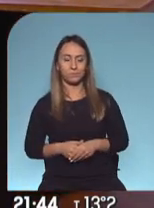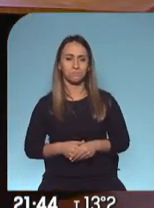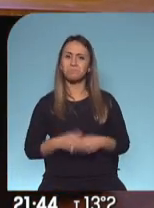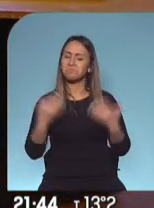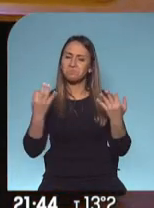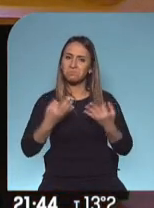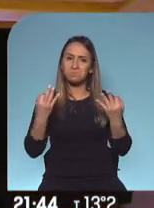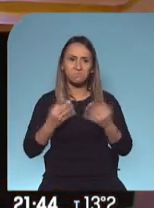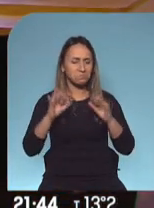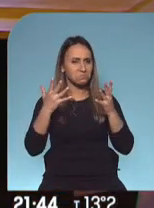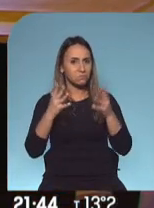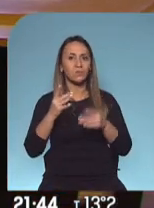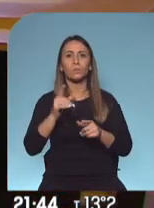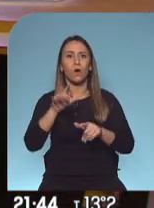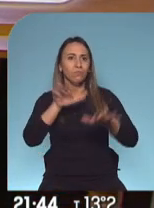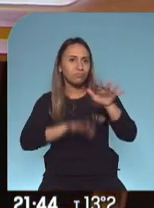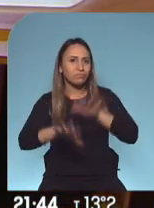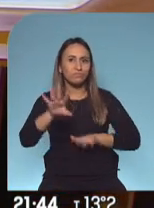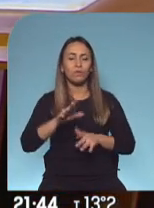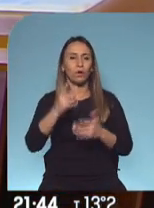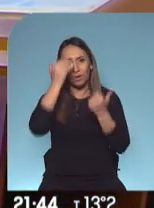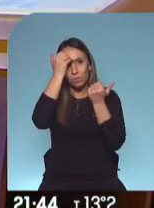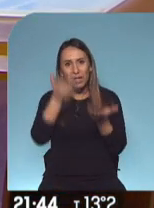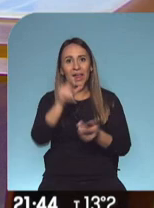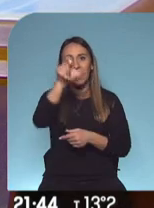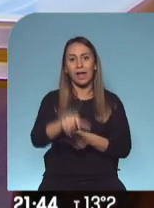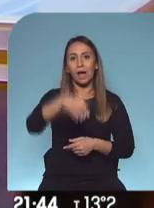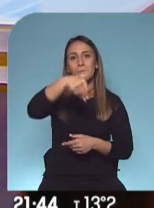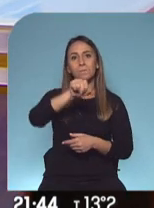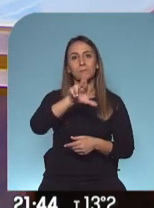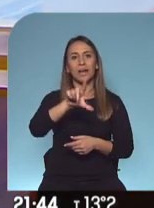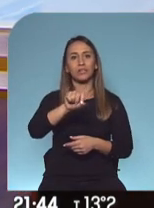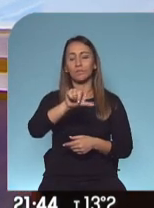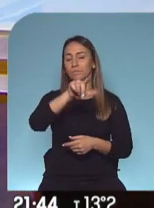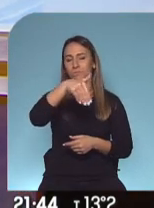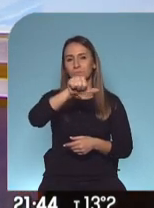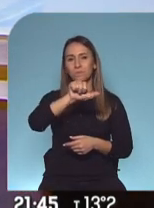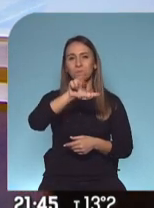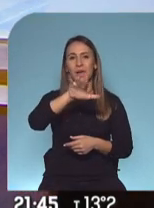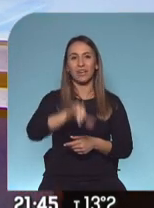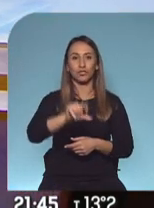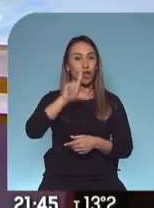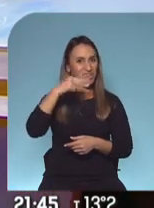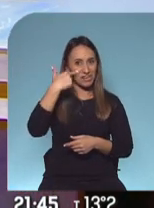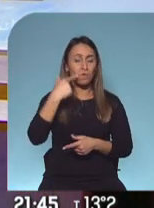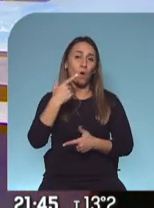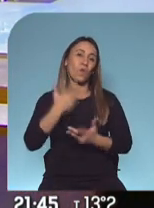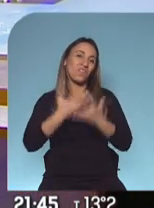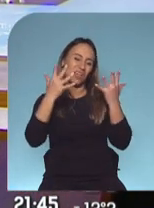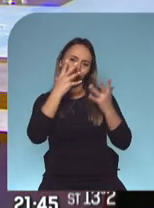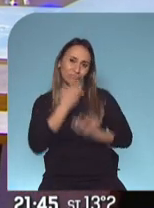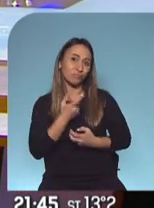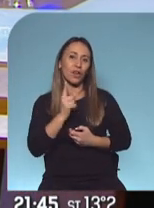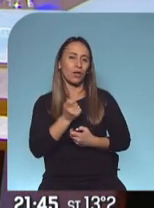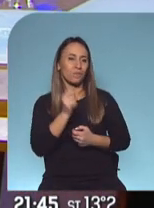Espectacular el archivo de la televisión pública para recordar a Silvio Marzolini así, ¿no? Para un día triste, que nos saque una sonrisa para verlo jugar, para